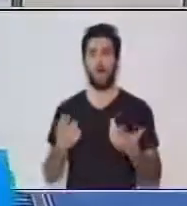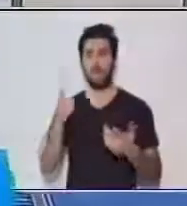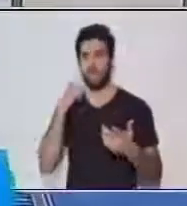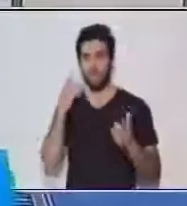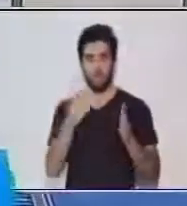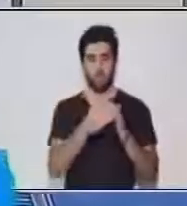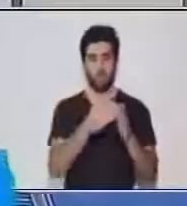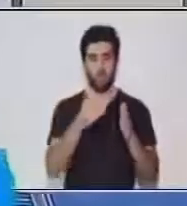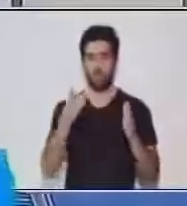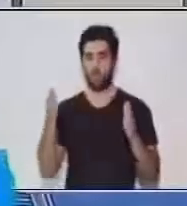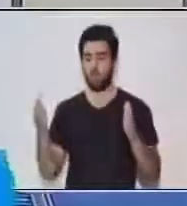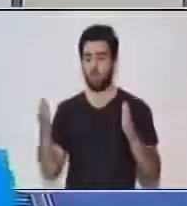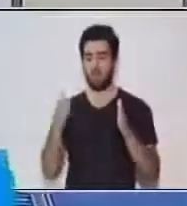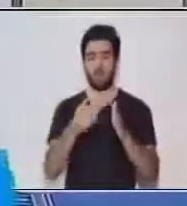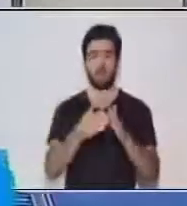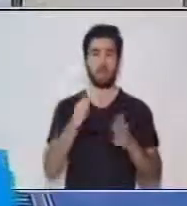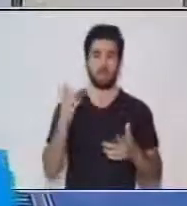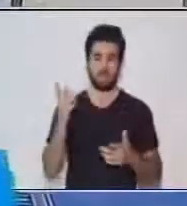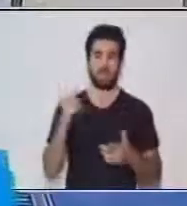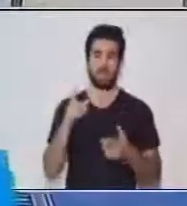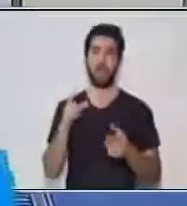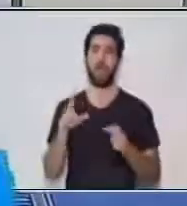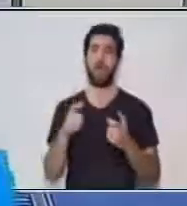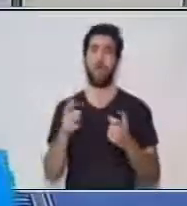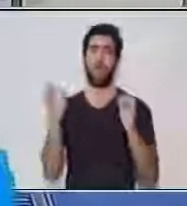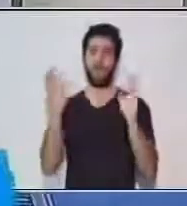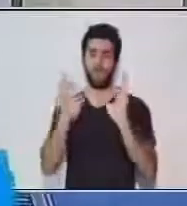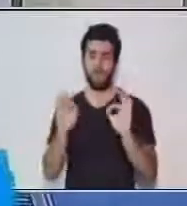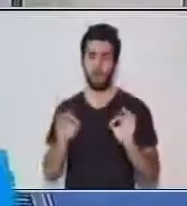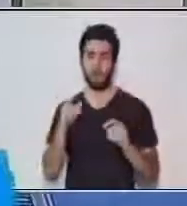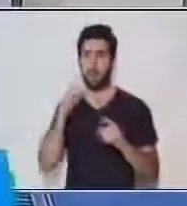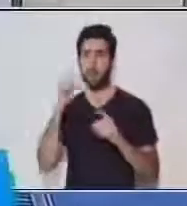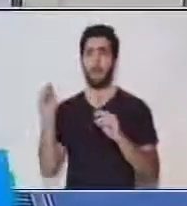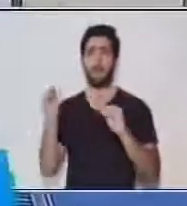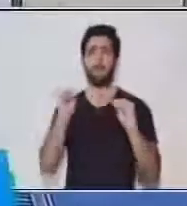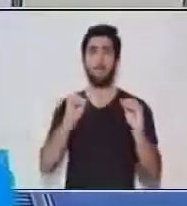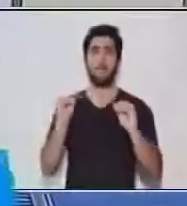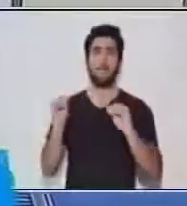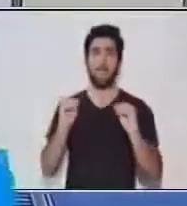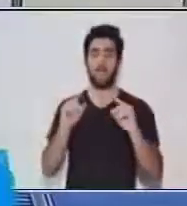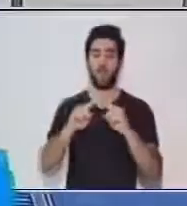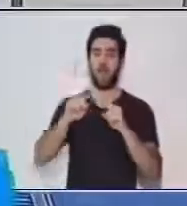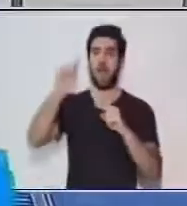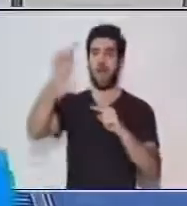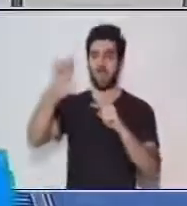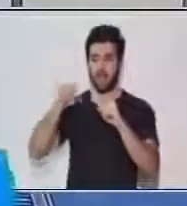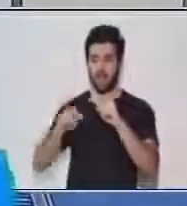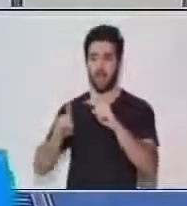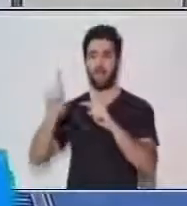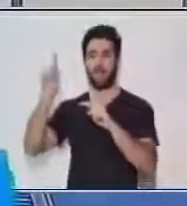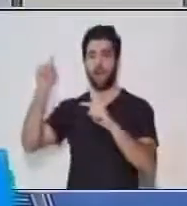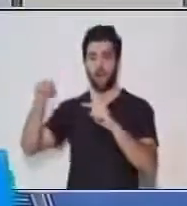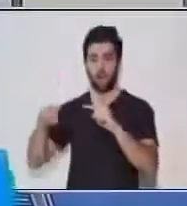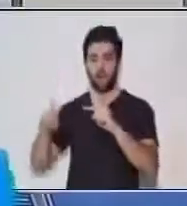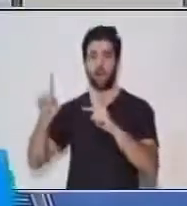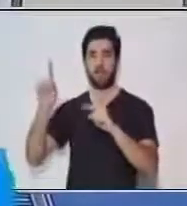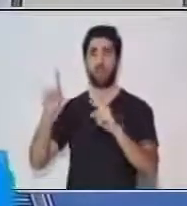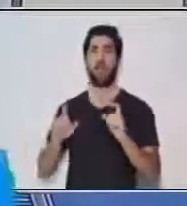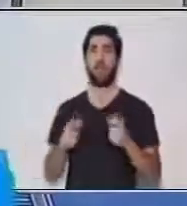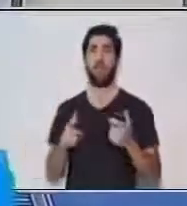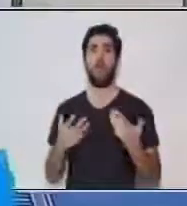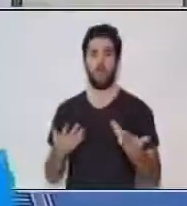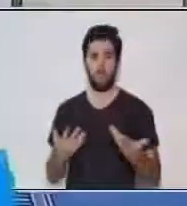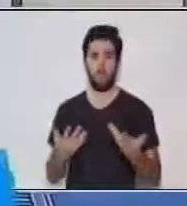0. Pero como lleva el movimiento hacia arriba, en el punto 2 vamos a alcanzar